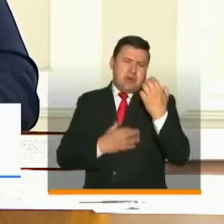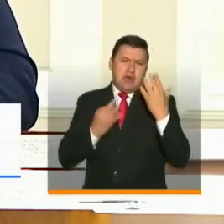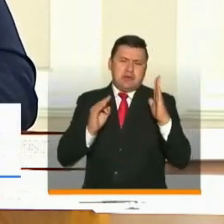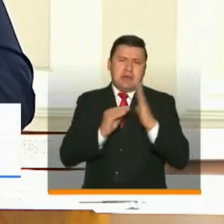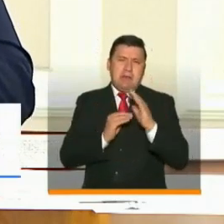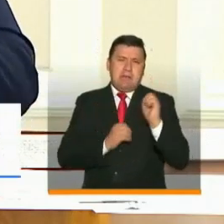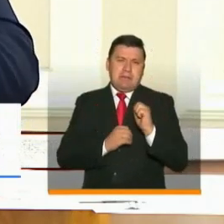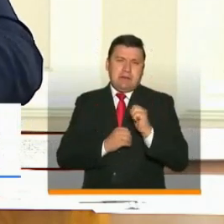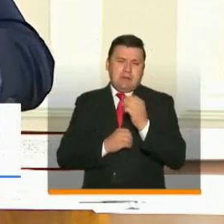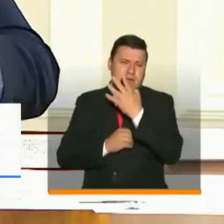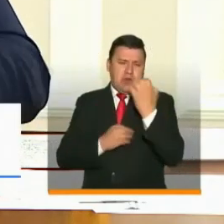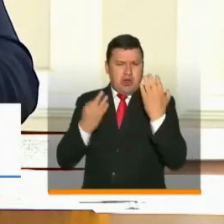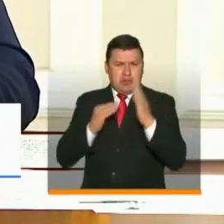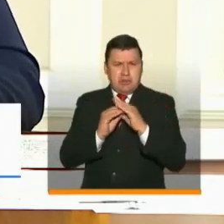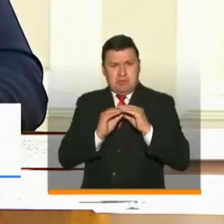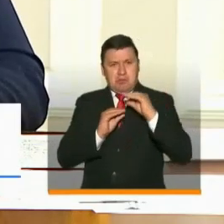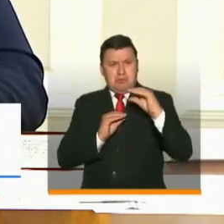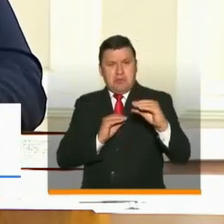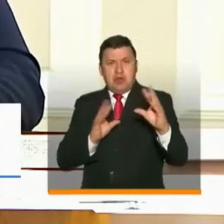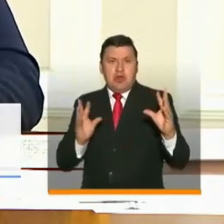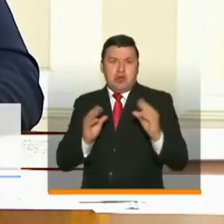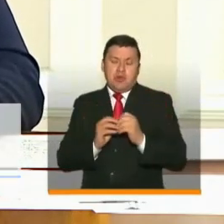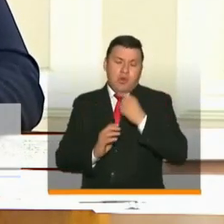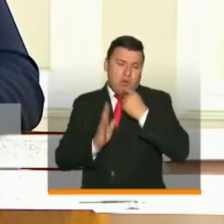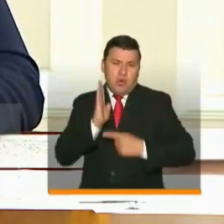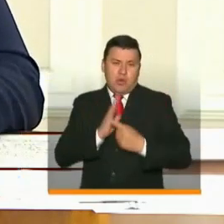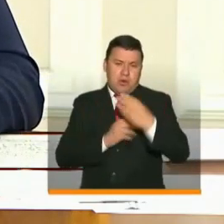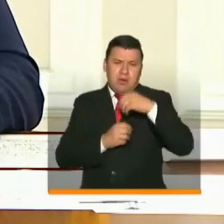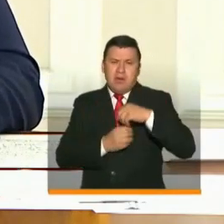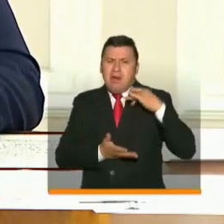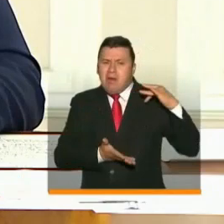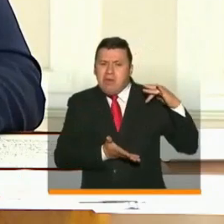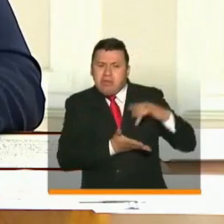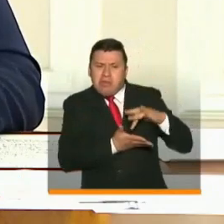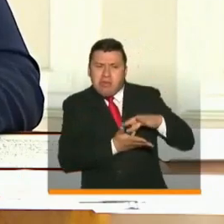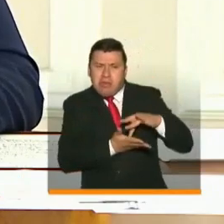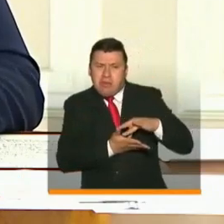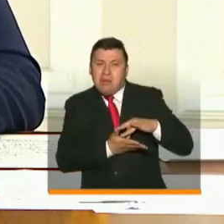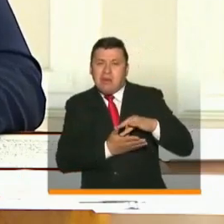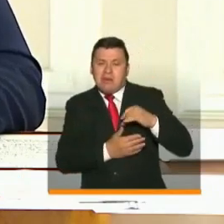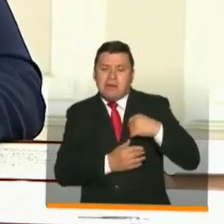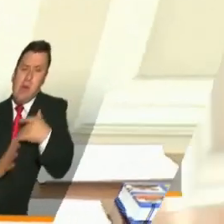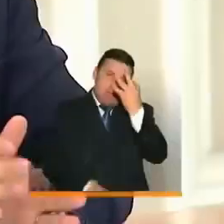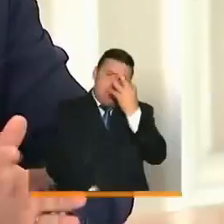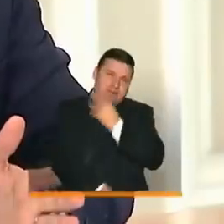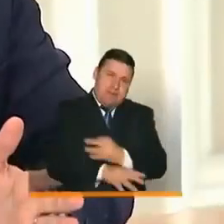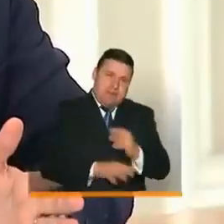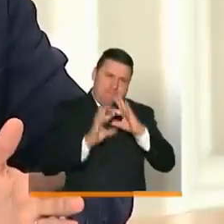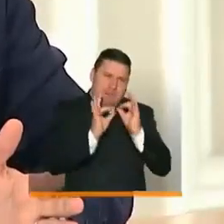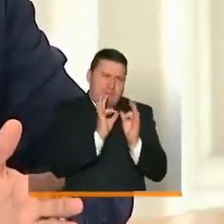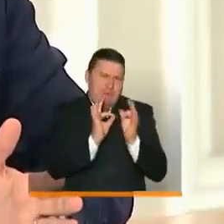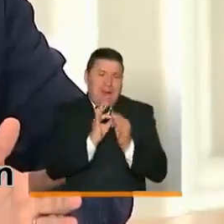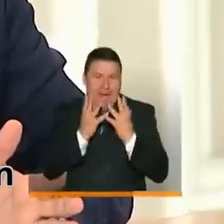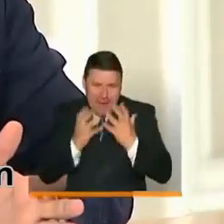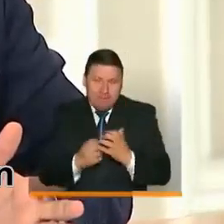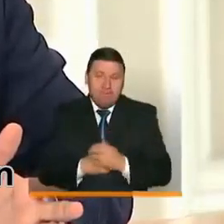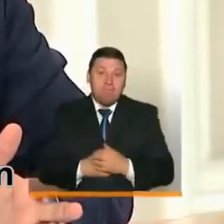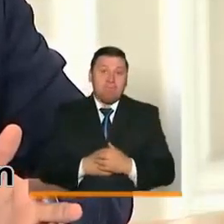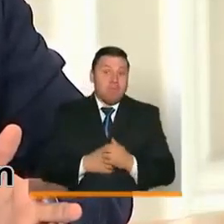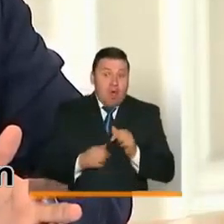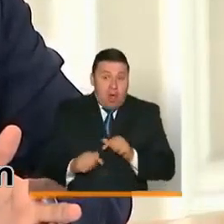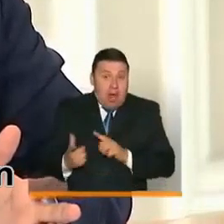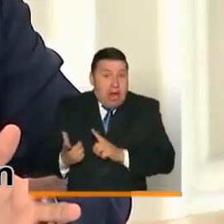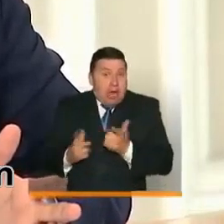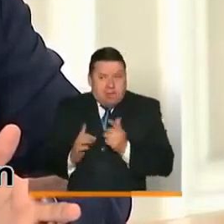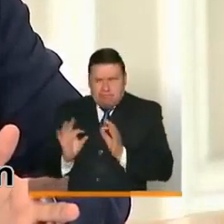480 mil pesos, que son los tres giros acumulados que tenemos para esta emergencia. Estamos ya listos,